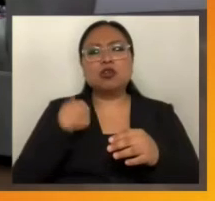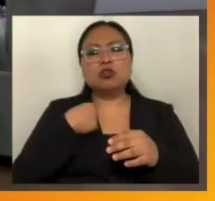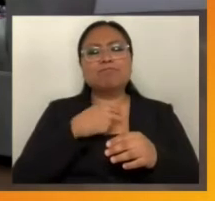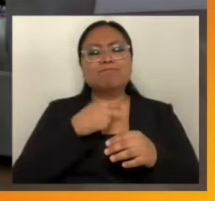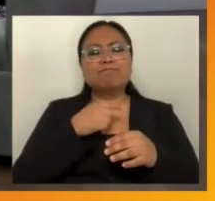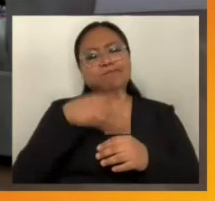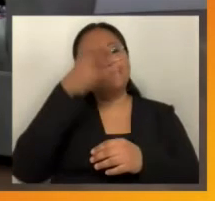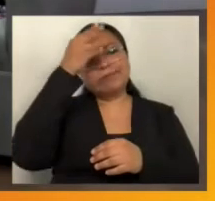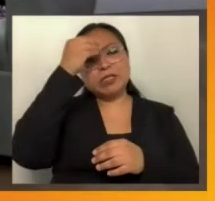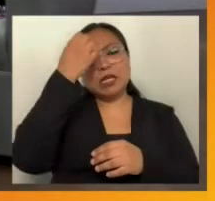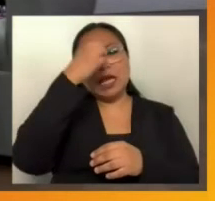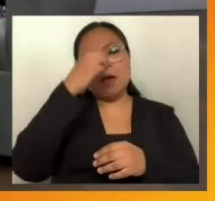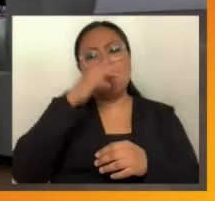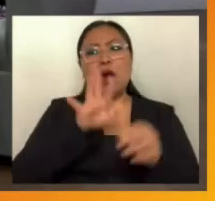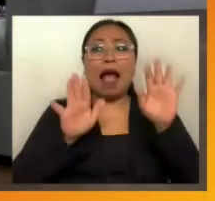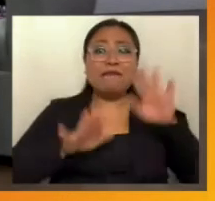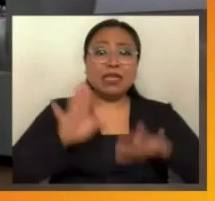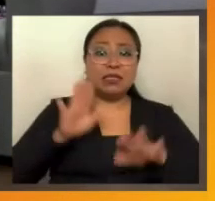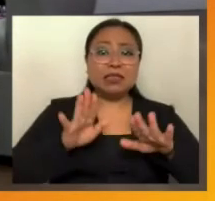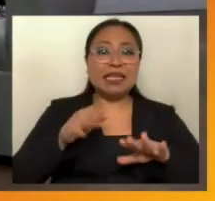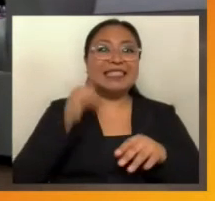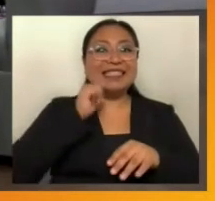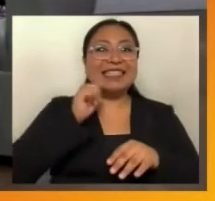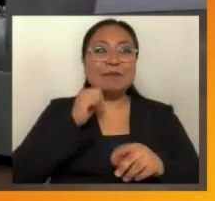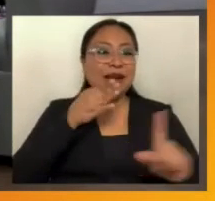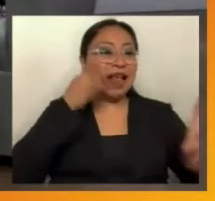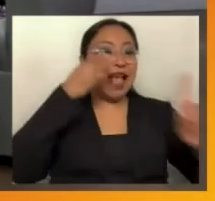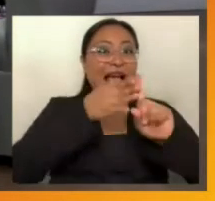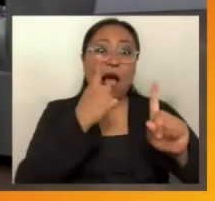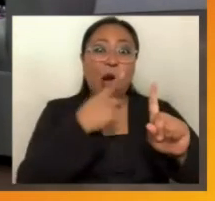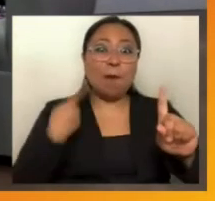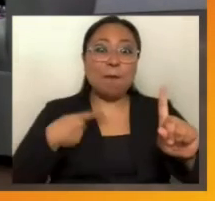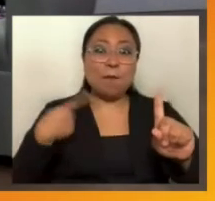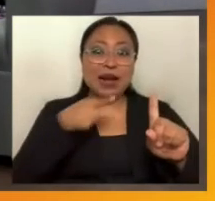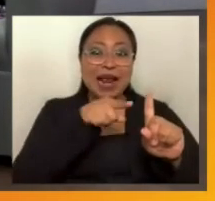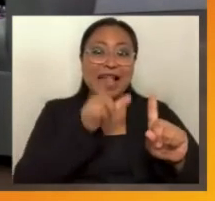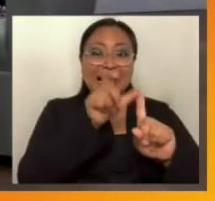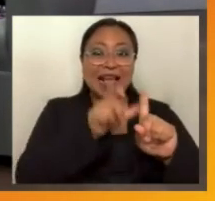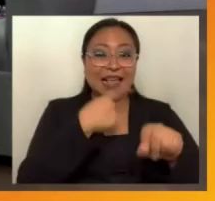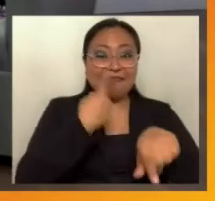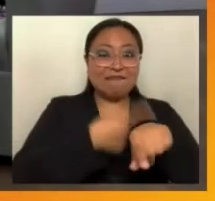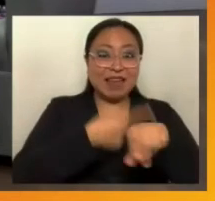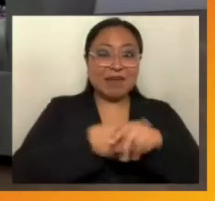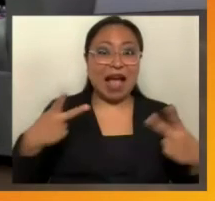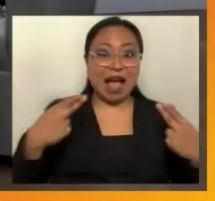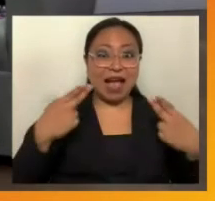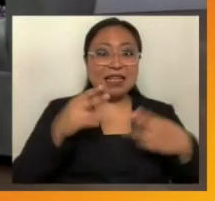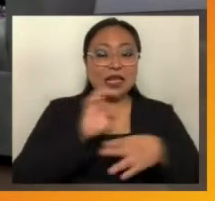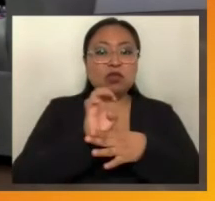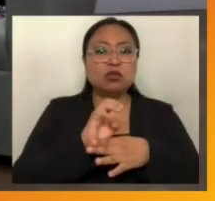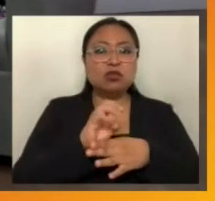paciente y no por toda la familia, ¿no? Que también se enferma. Y pues obviamente fue muy difícil.